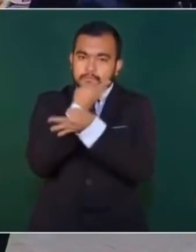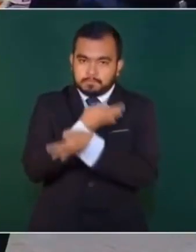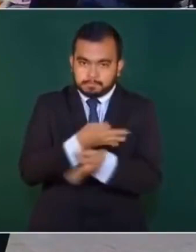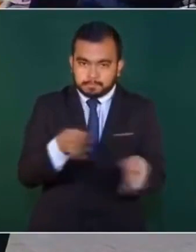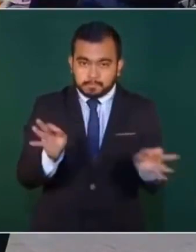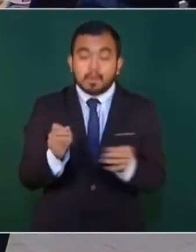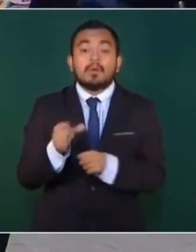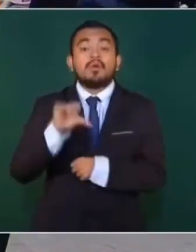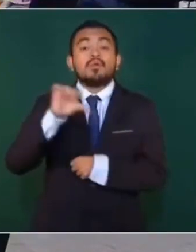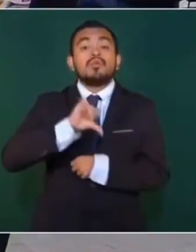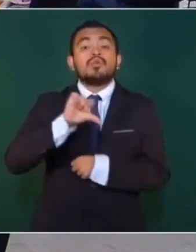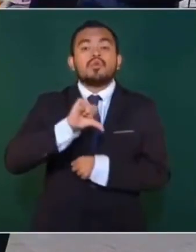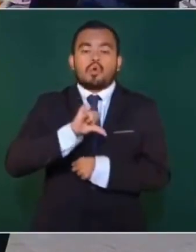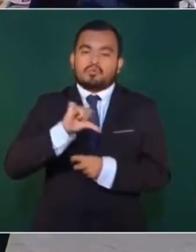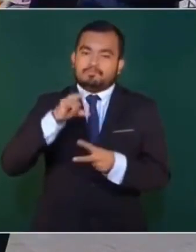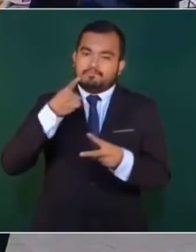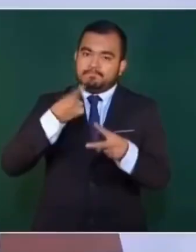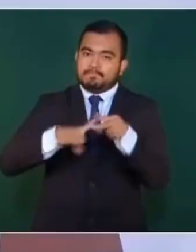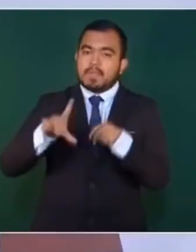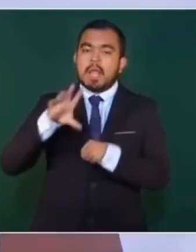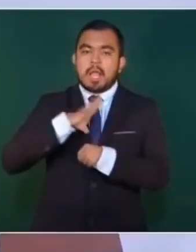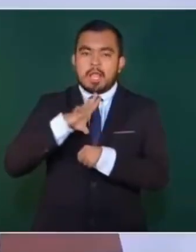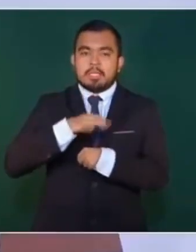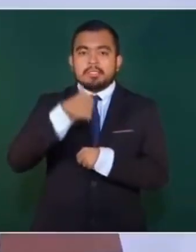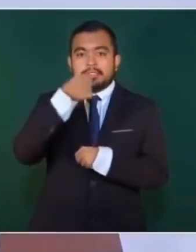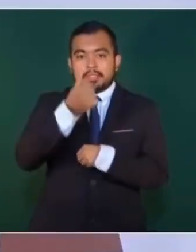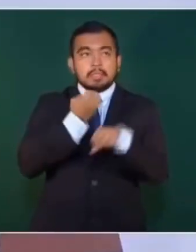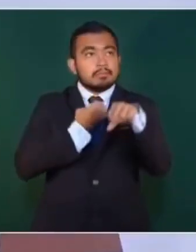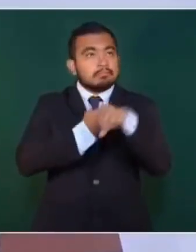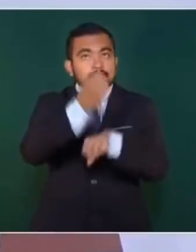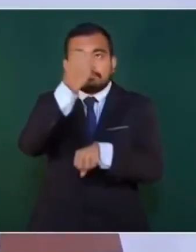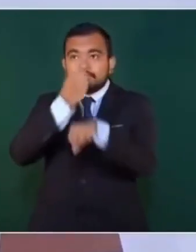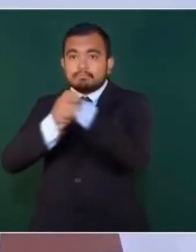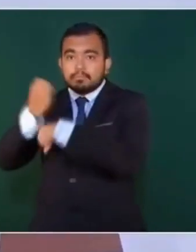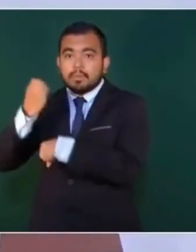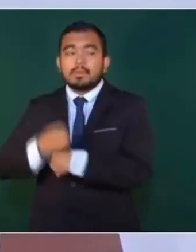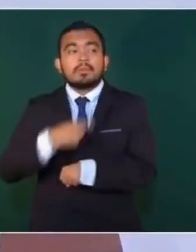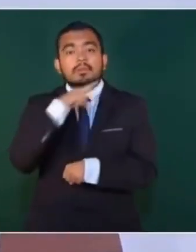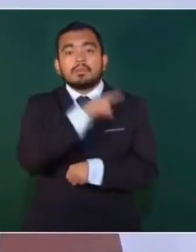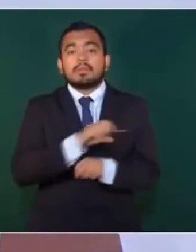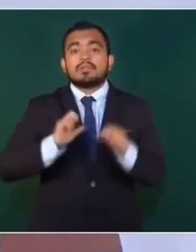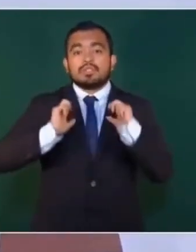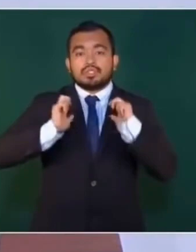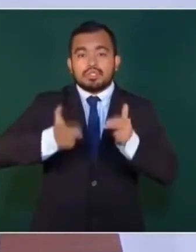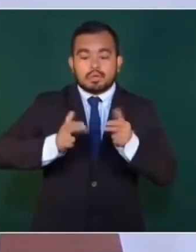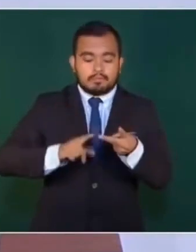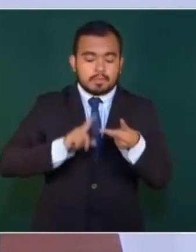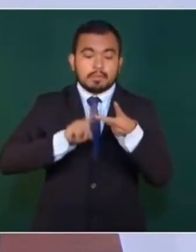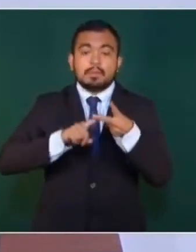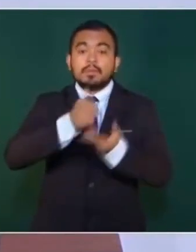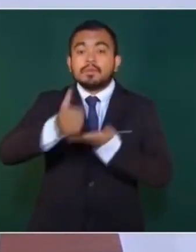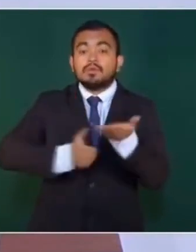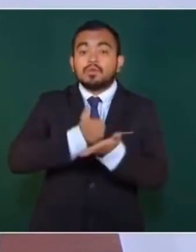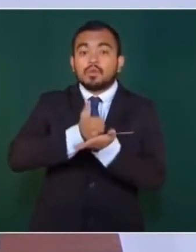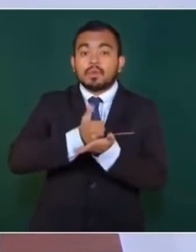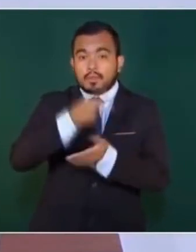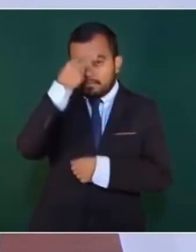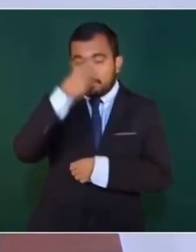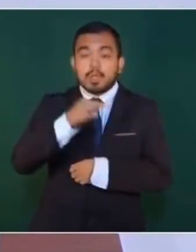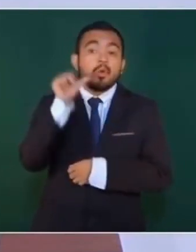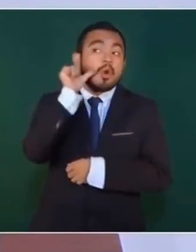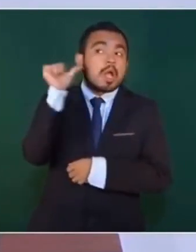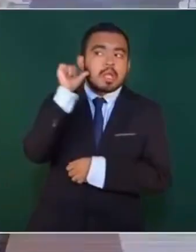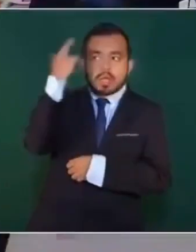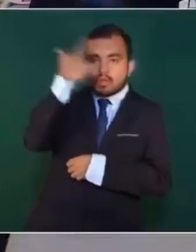la última imagen, iniciamos en 6 entidades federativas: el estado de Chiapas, la Ciudad de México, que ayer por la noche